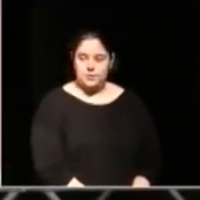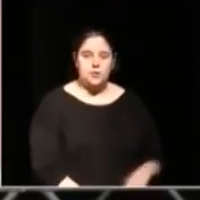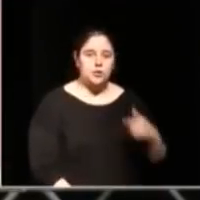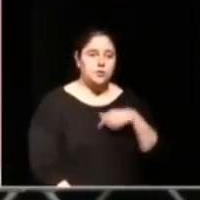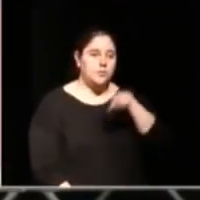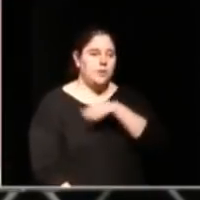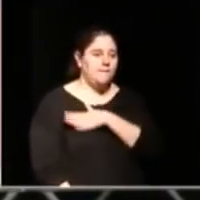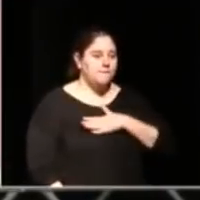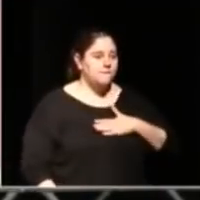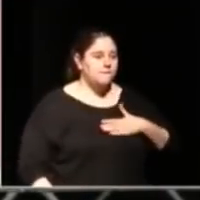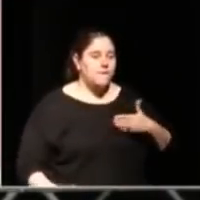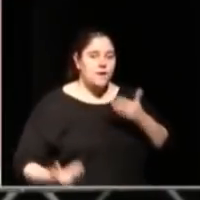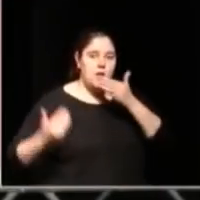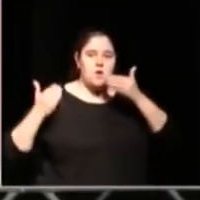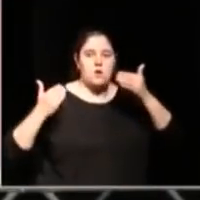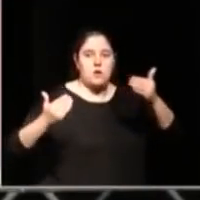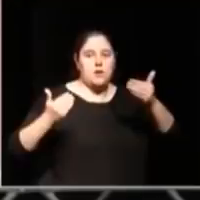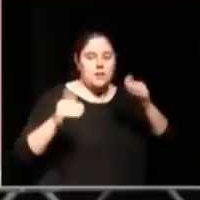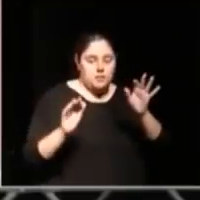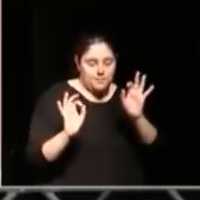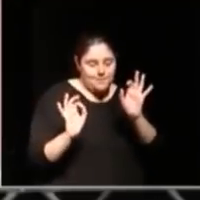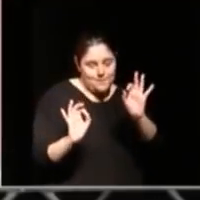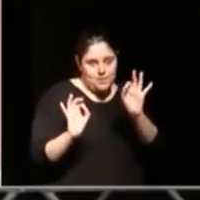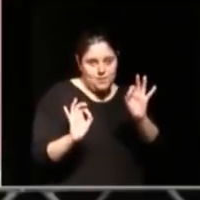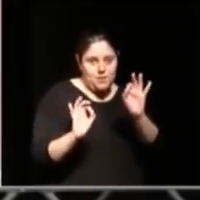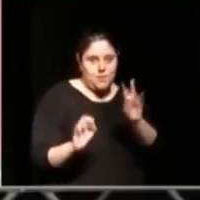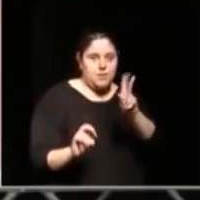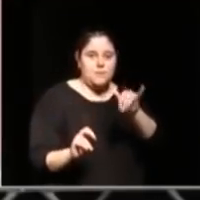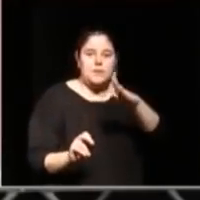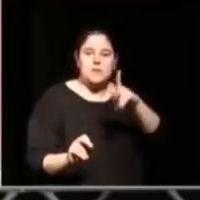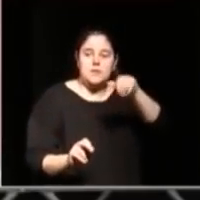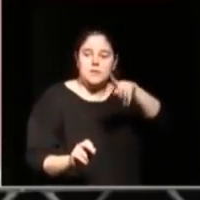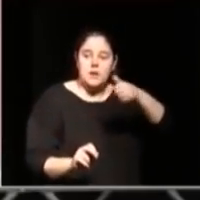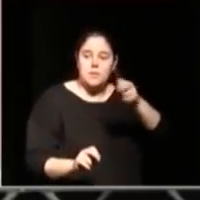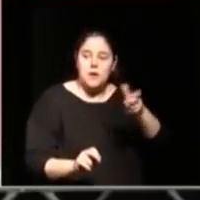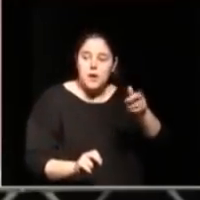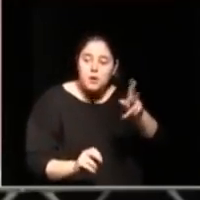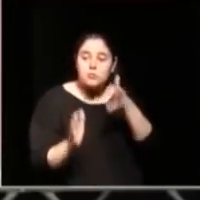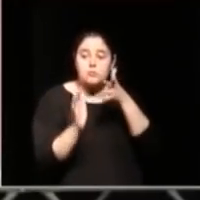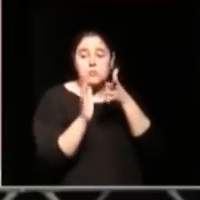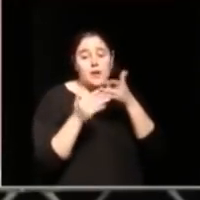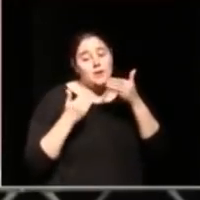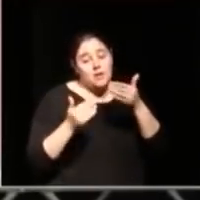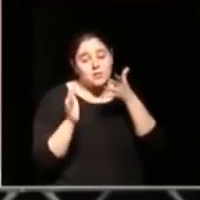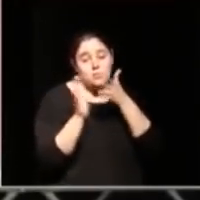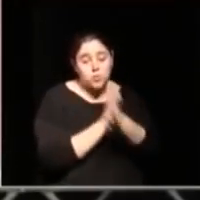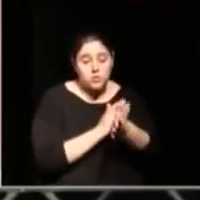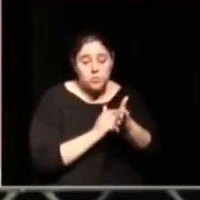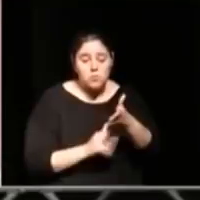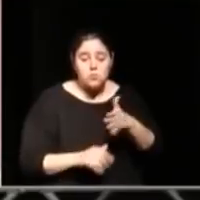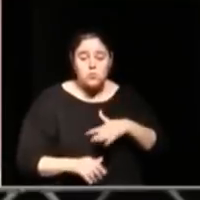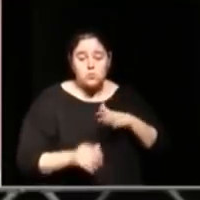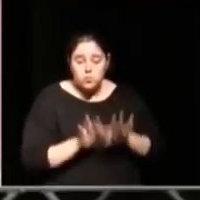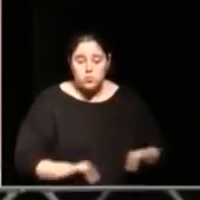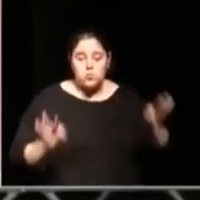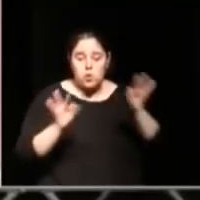Quiero mandar un agradecimiento muy especial a Vicent Navarro. Gracias, Vicent, por ponerte al frente de Podem